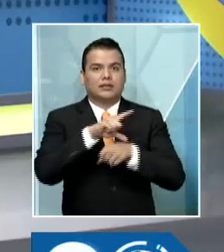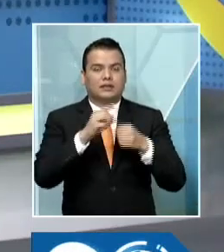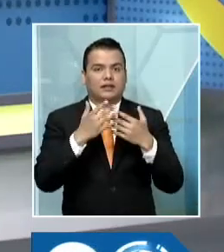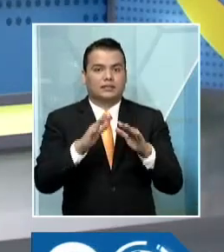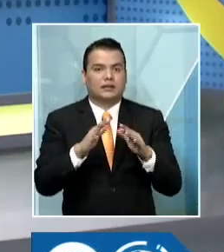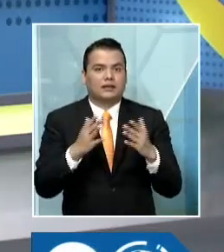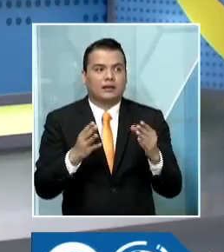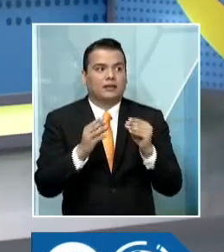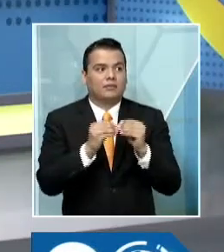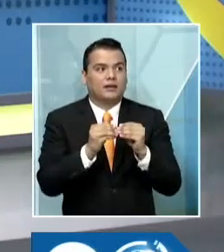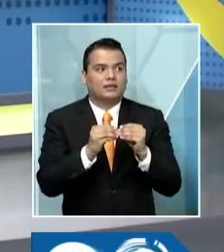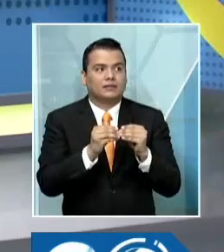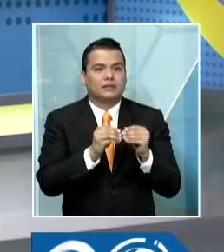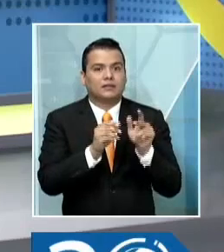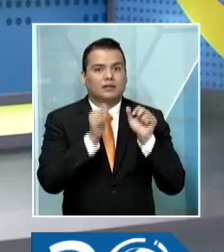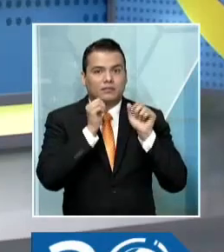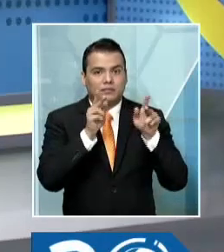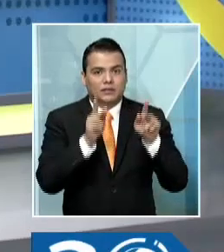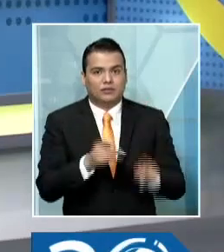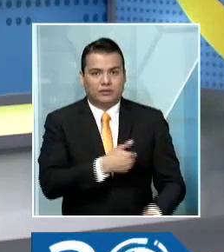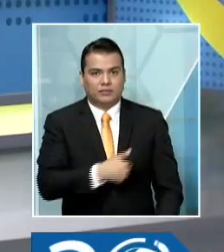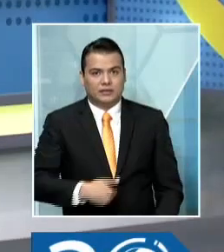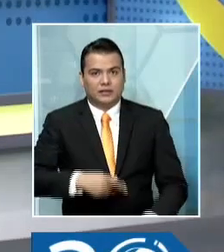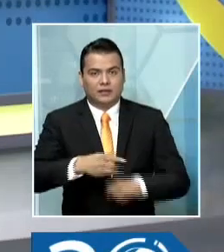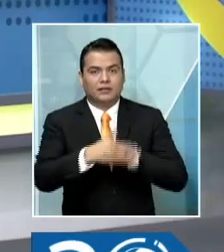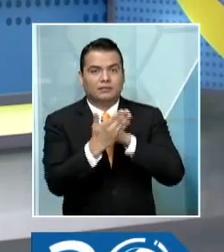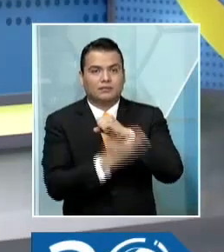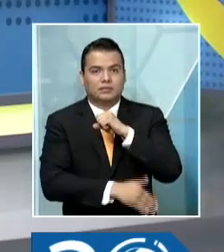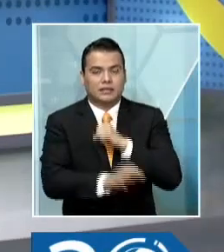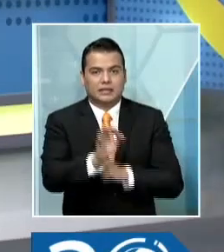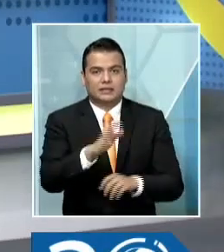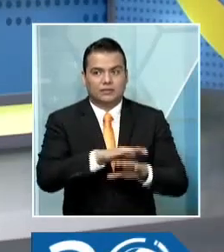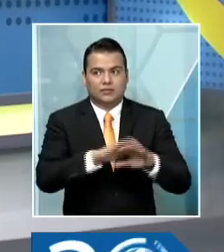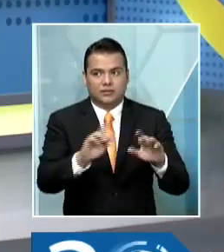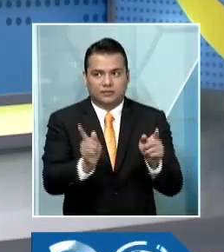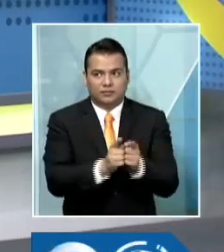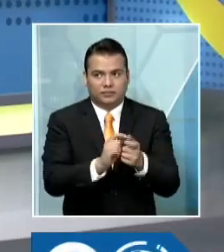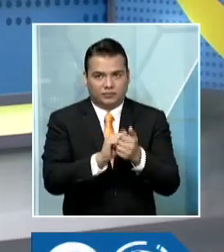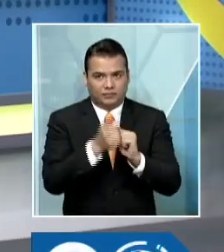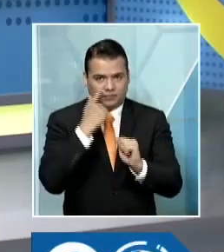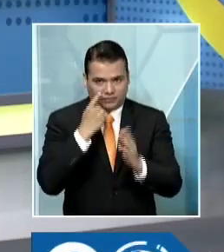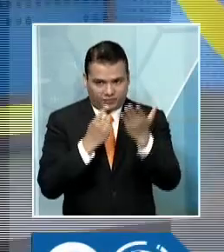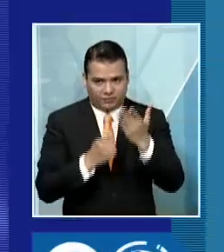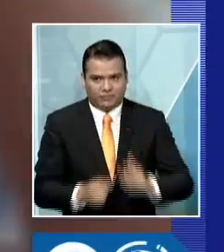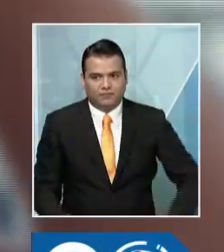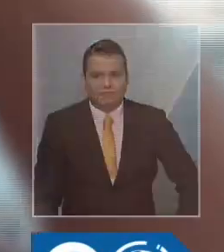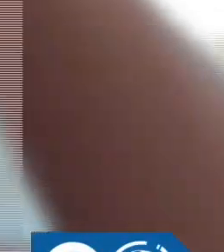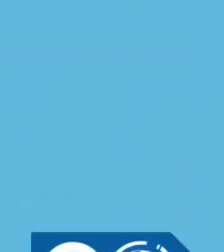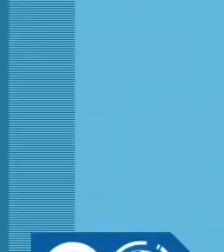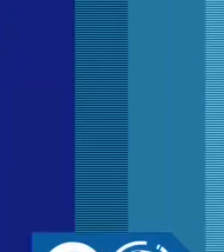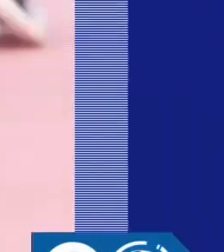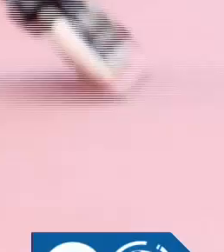además multarán al presidente, el señor Cadena. Llegó el momento del panorama deportivo.